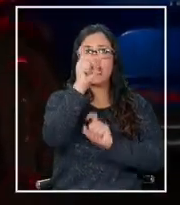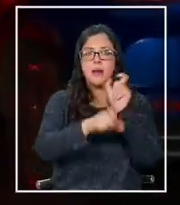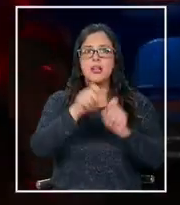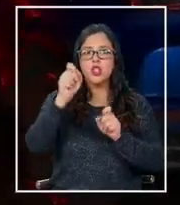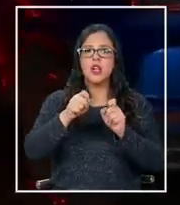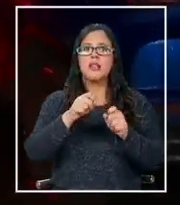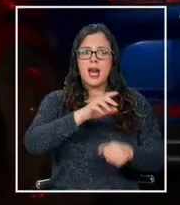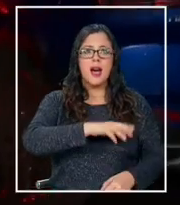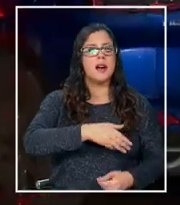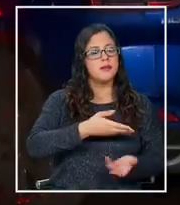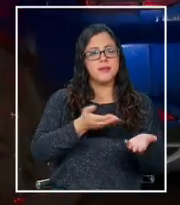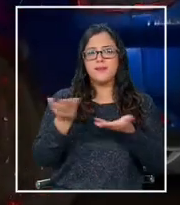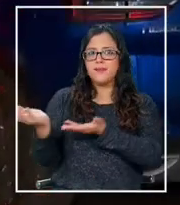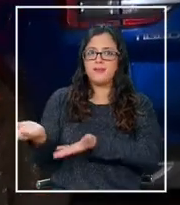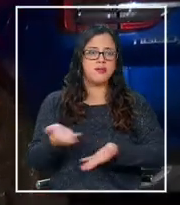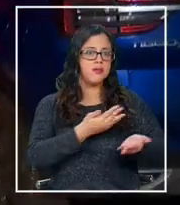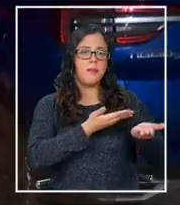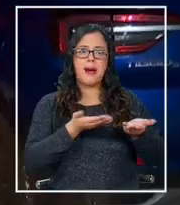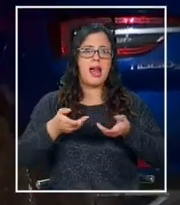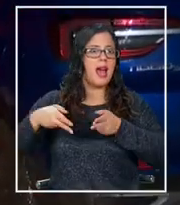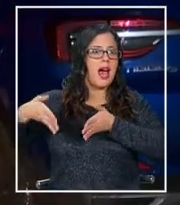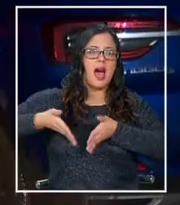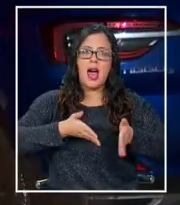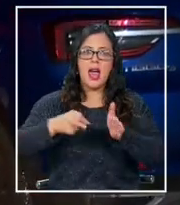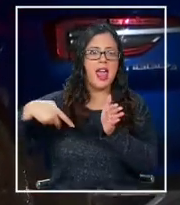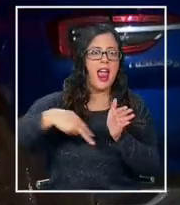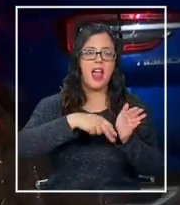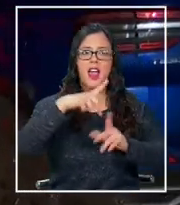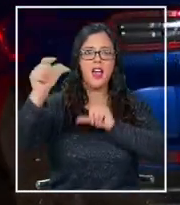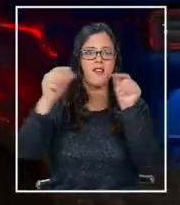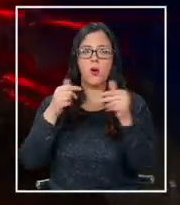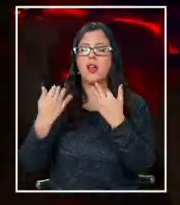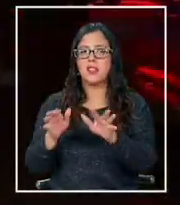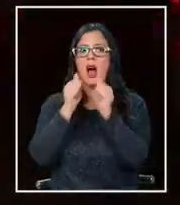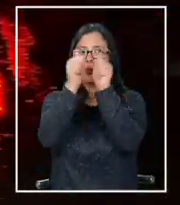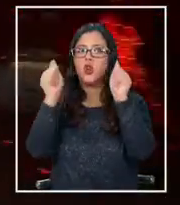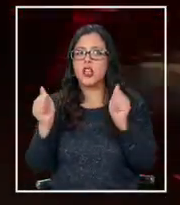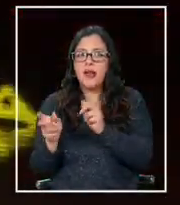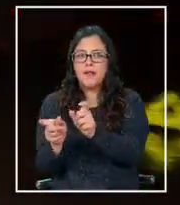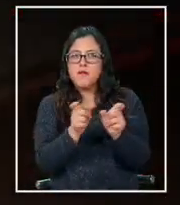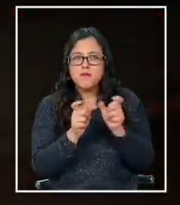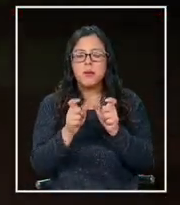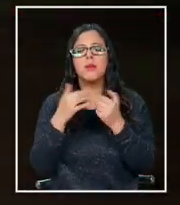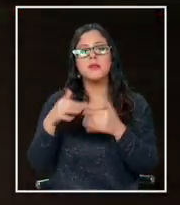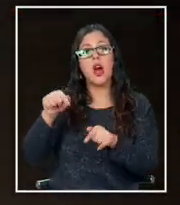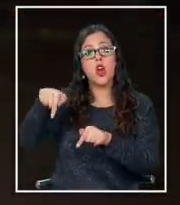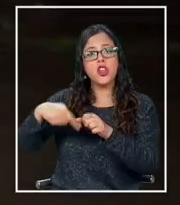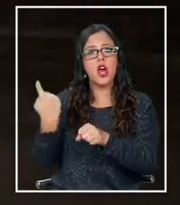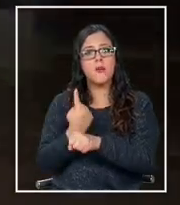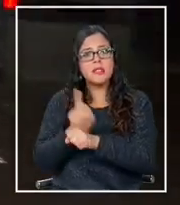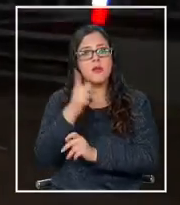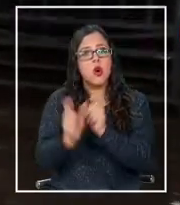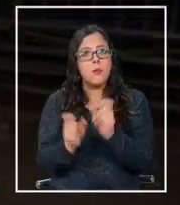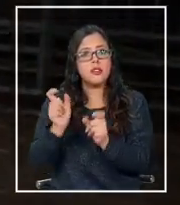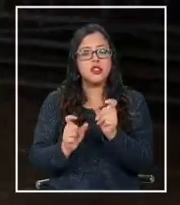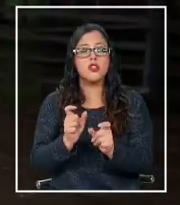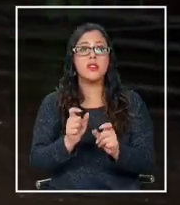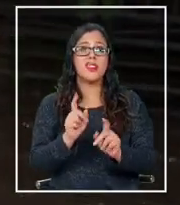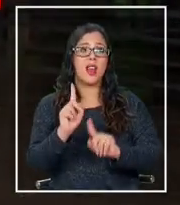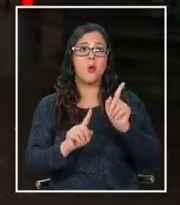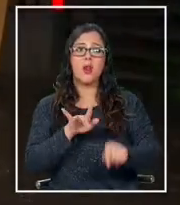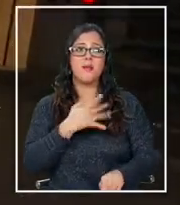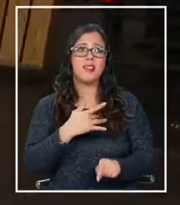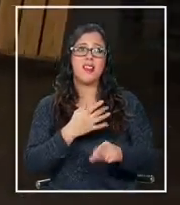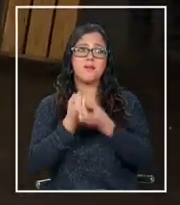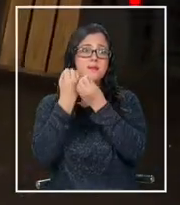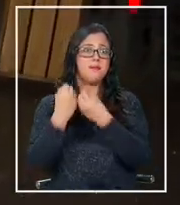pero se ha visto bastante monitoreo por parte de las autoridades. Y lo mencionábamos, conversamos con personas durante el día, personas que lamentablemente lo perdieron